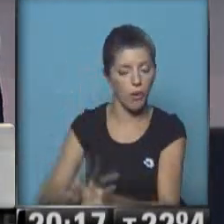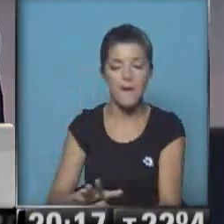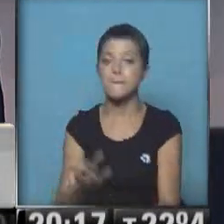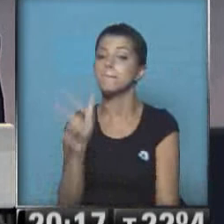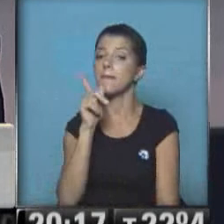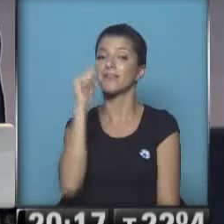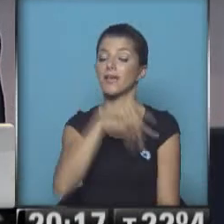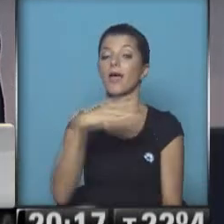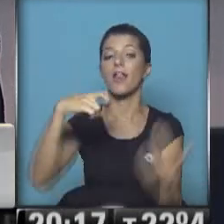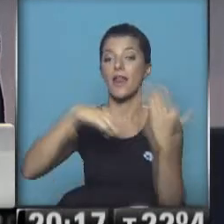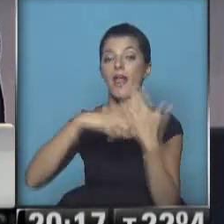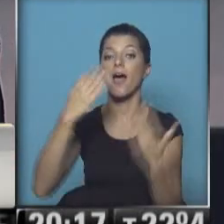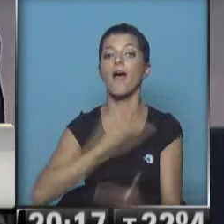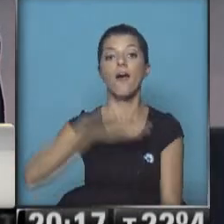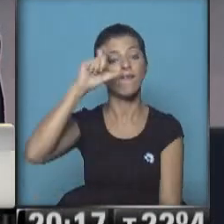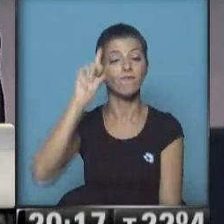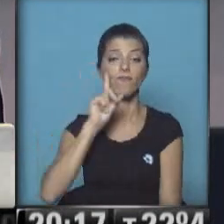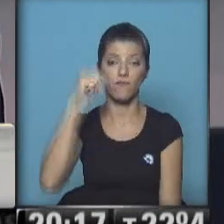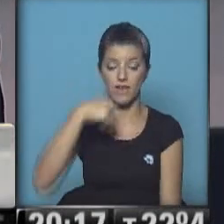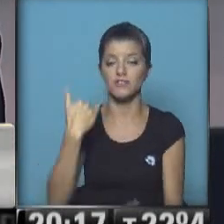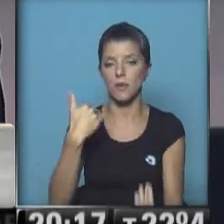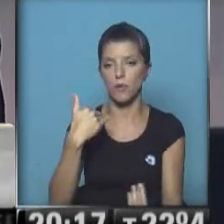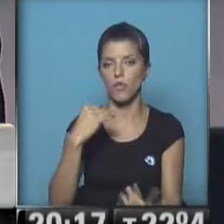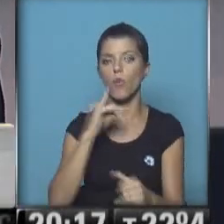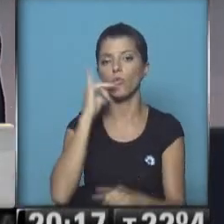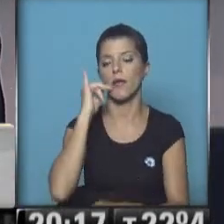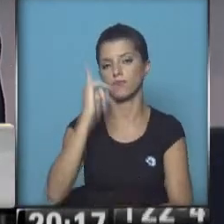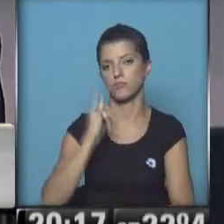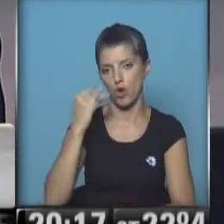ya estaría en condiciones de dar una respuesta es para esta investigación